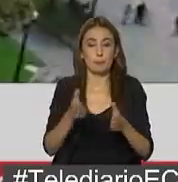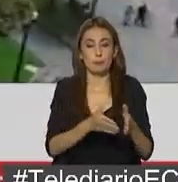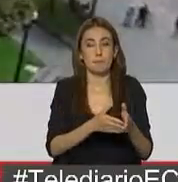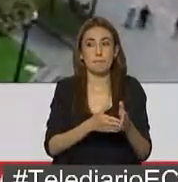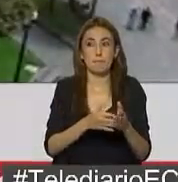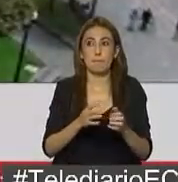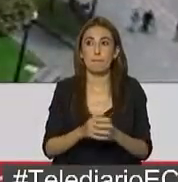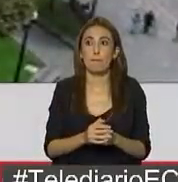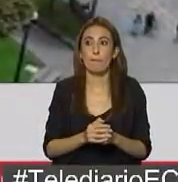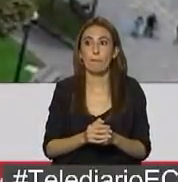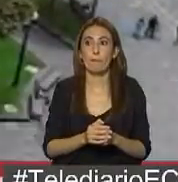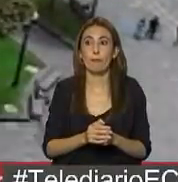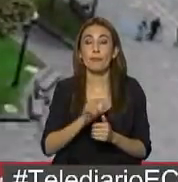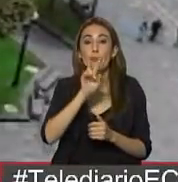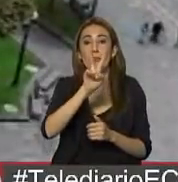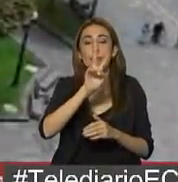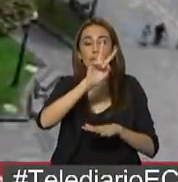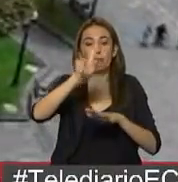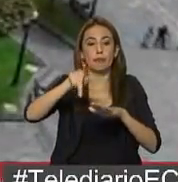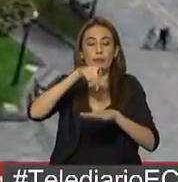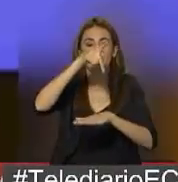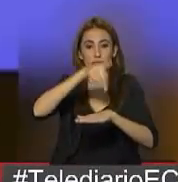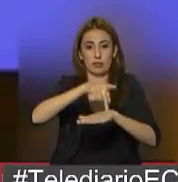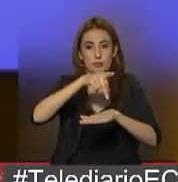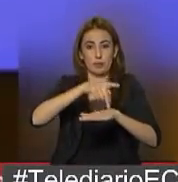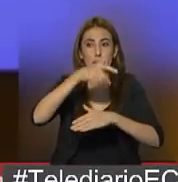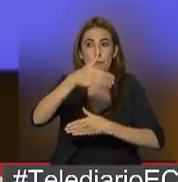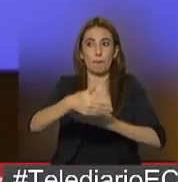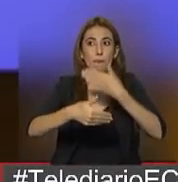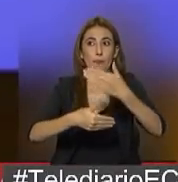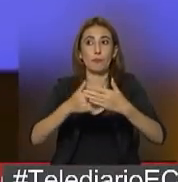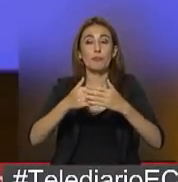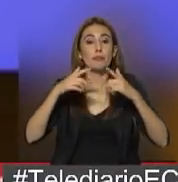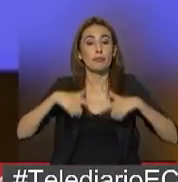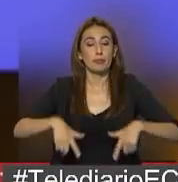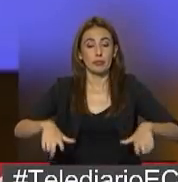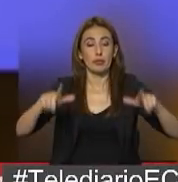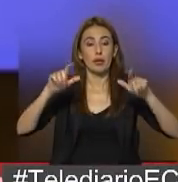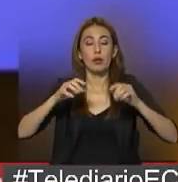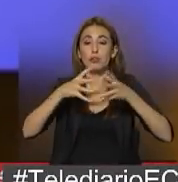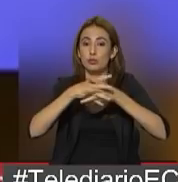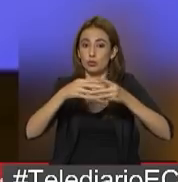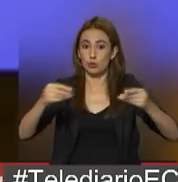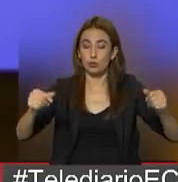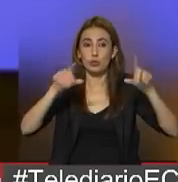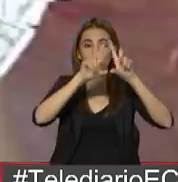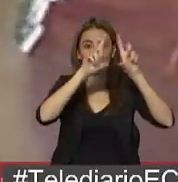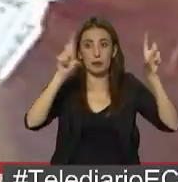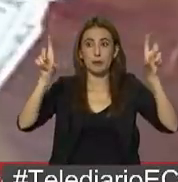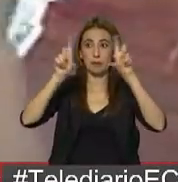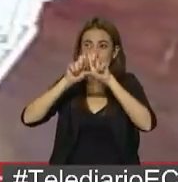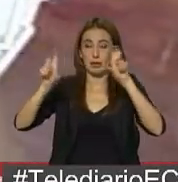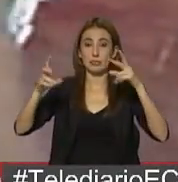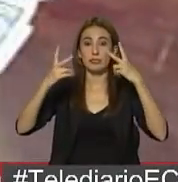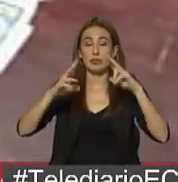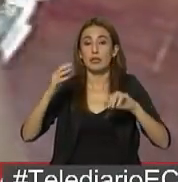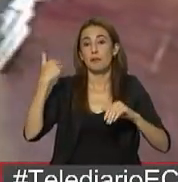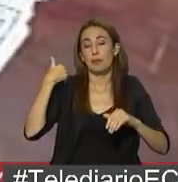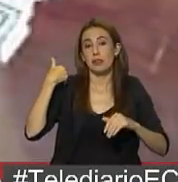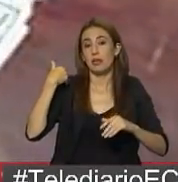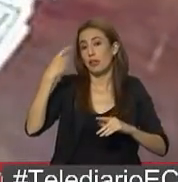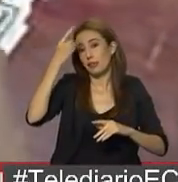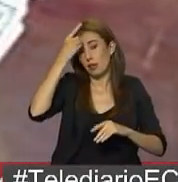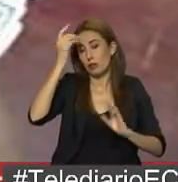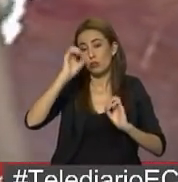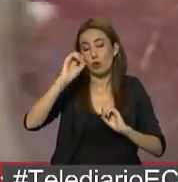baja. Los dos expertos coinciden en que la propuesta del Ejecutivo da una salida amigable a empresas y negocios que tengan pagos